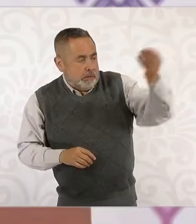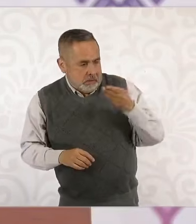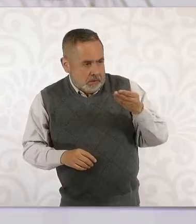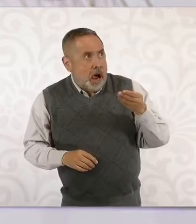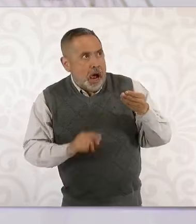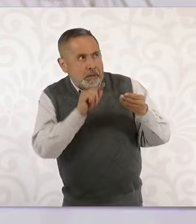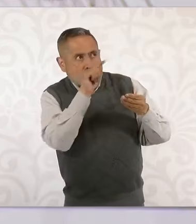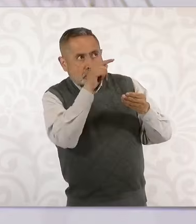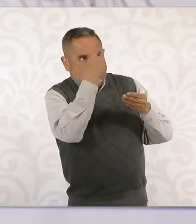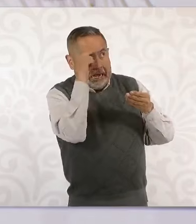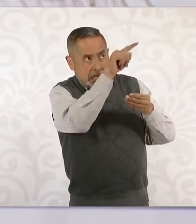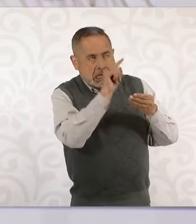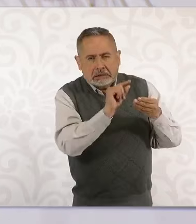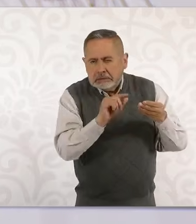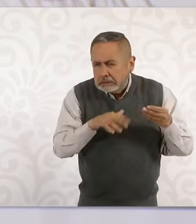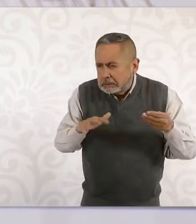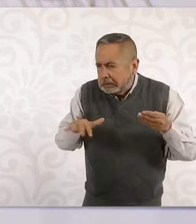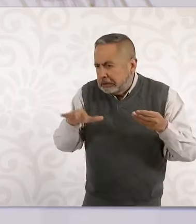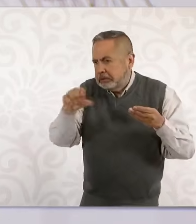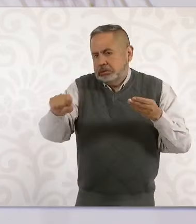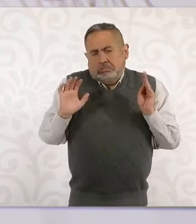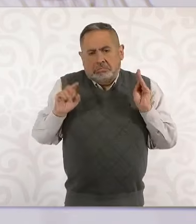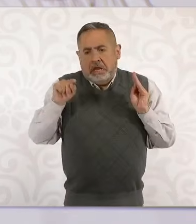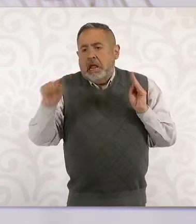de los Estados Unidos porque tiene